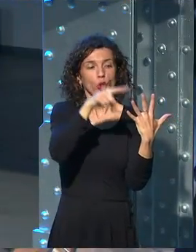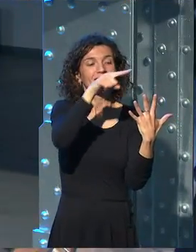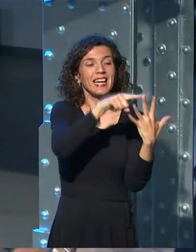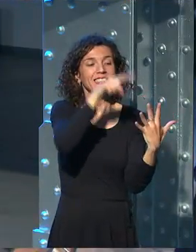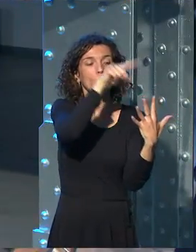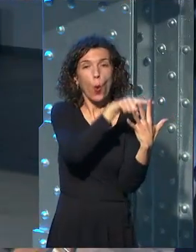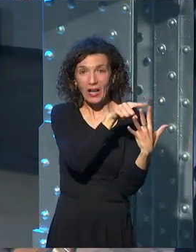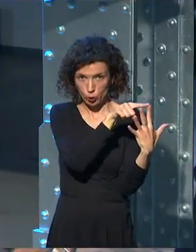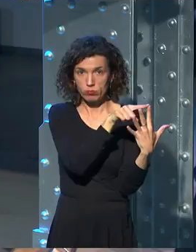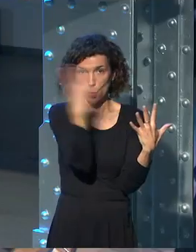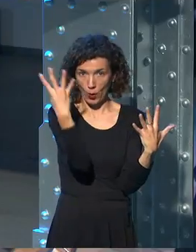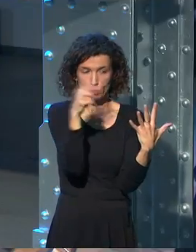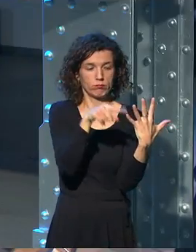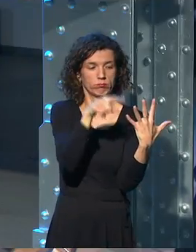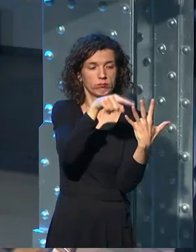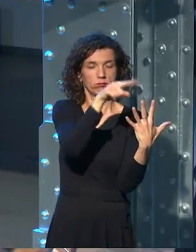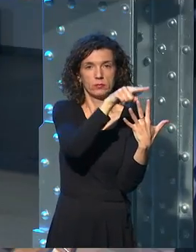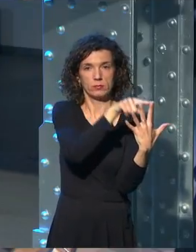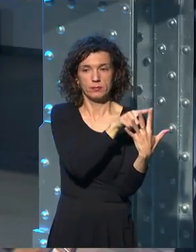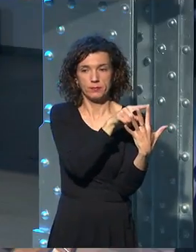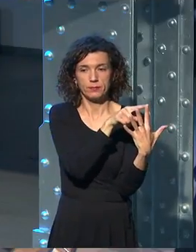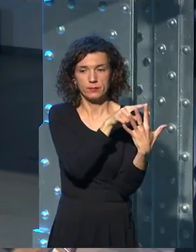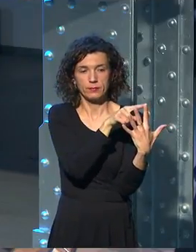llegar a un extremo volváis al otro. Ya.